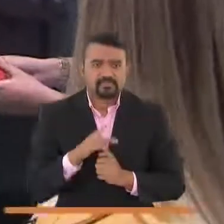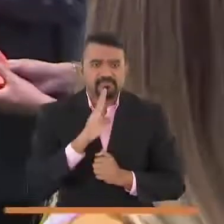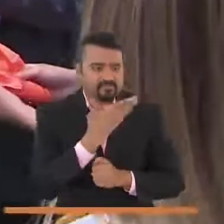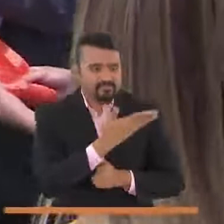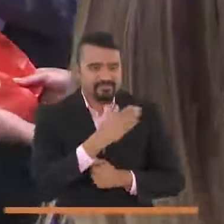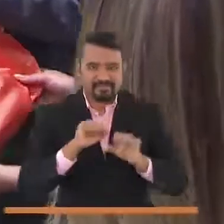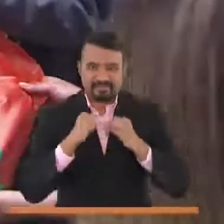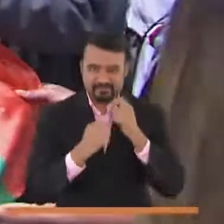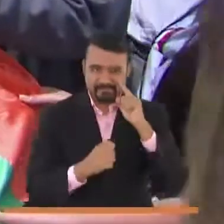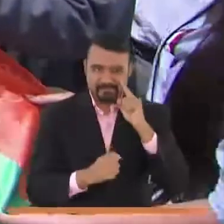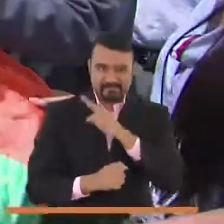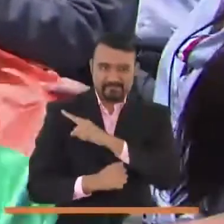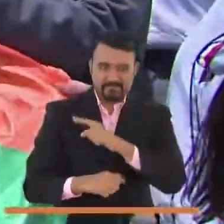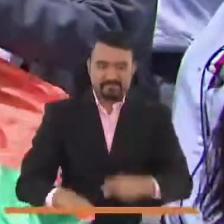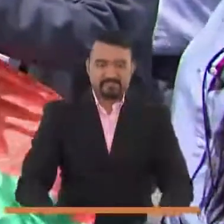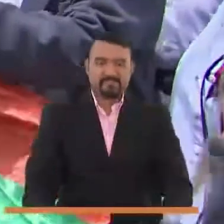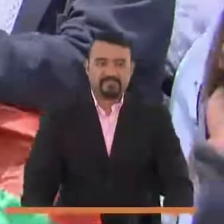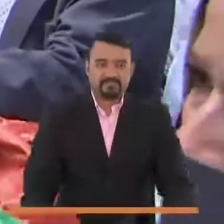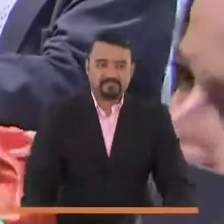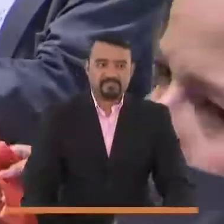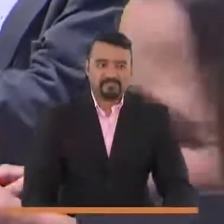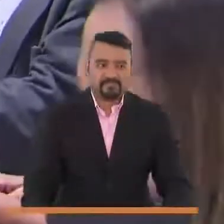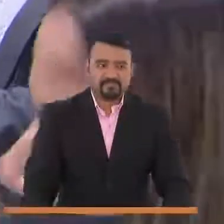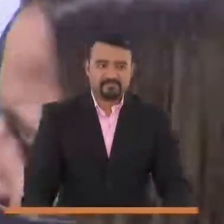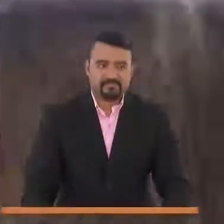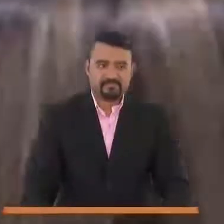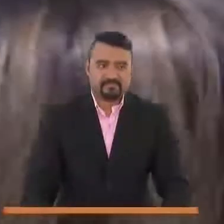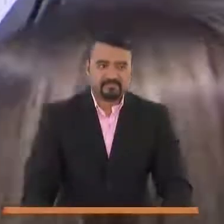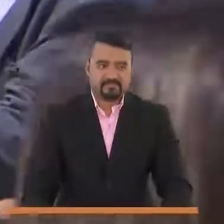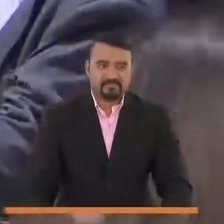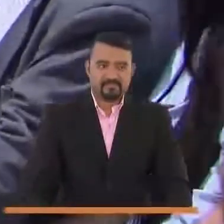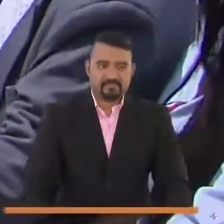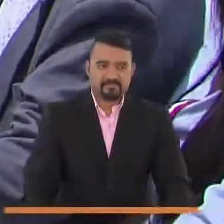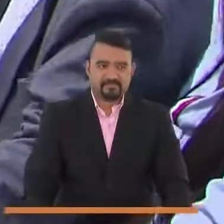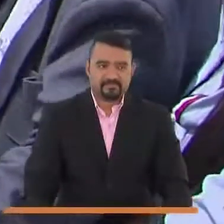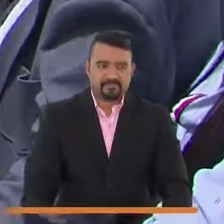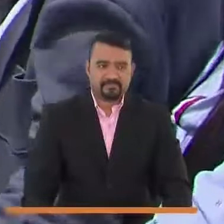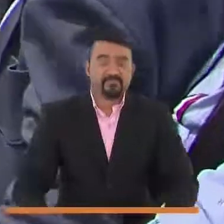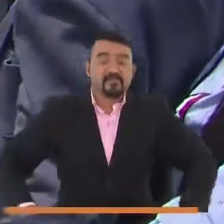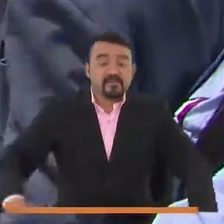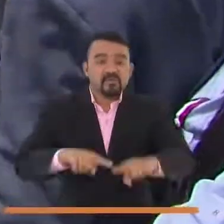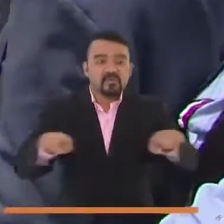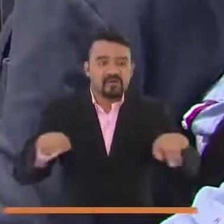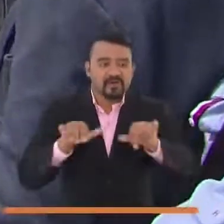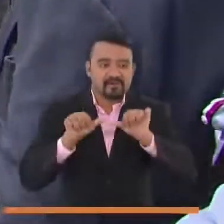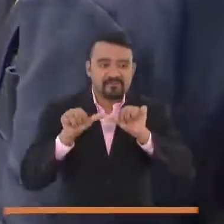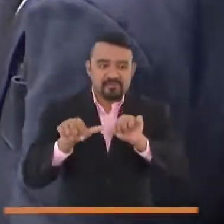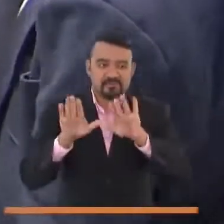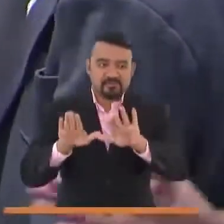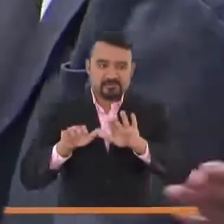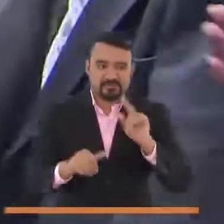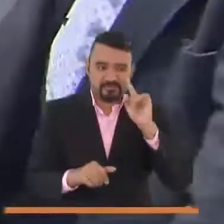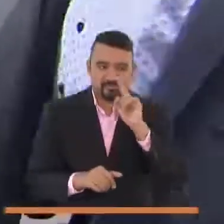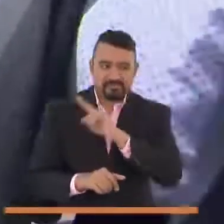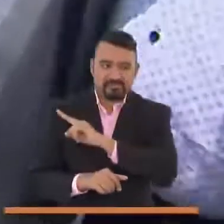favor. Para destapar entonces lo que es la inauguración de este pasaje de ley. aquí en el municipio de Envigado, en cabeza